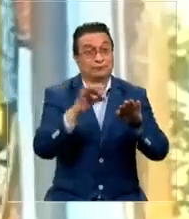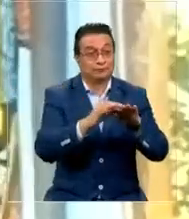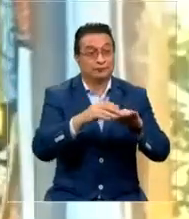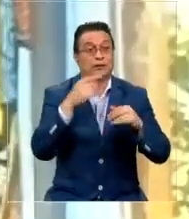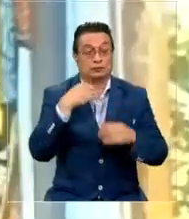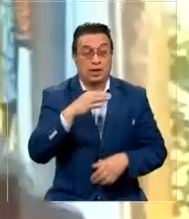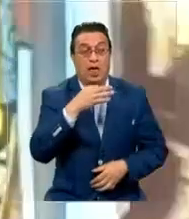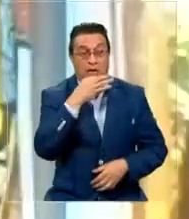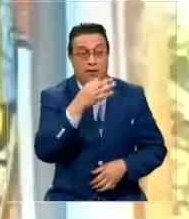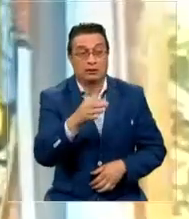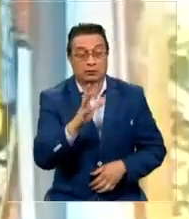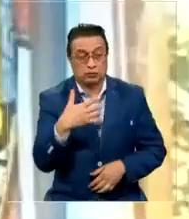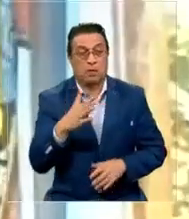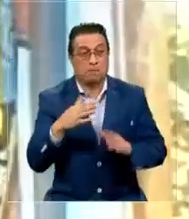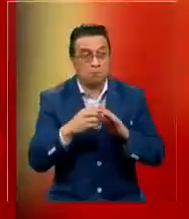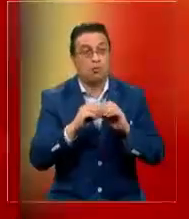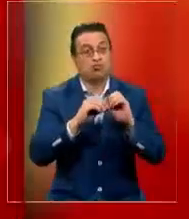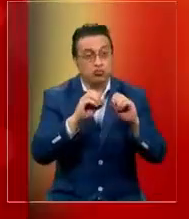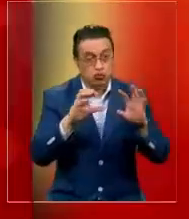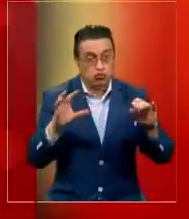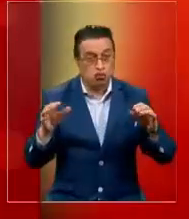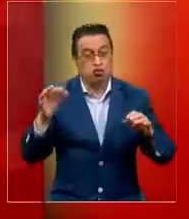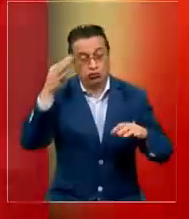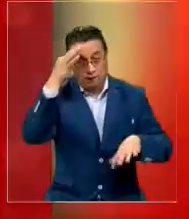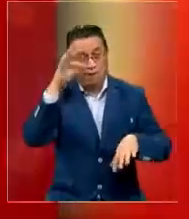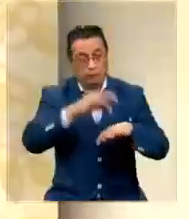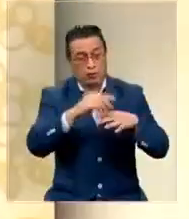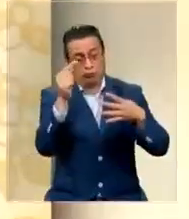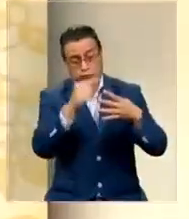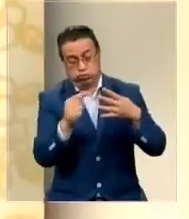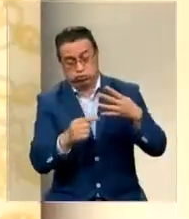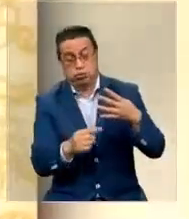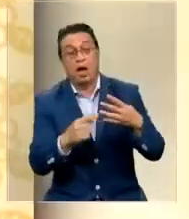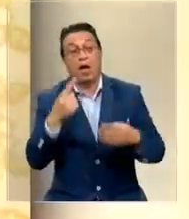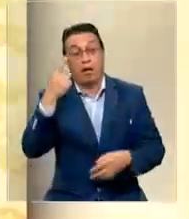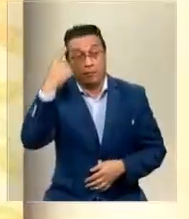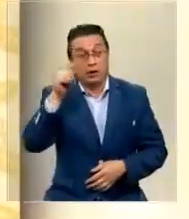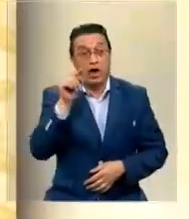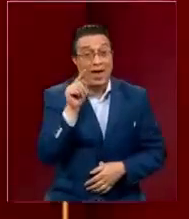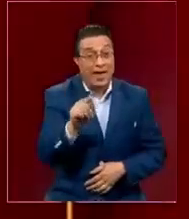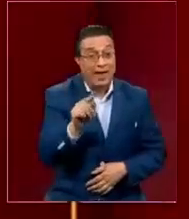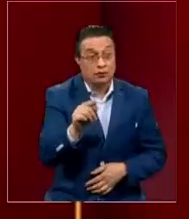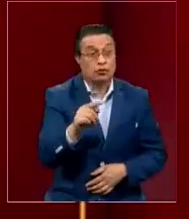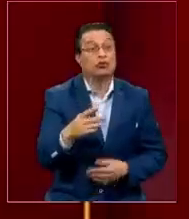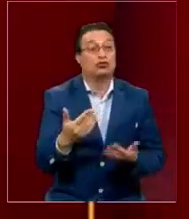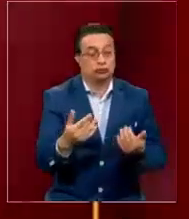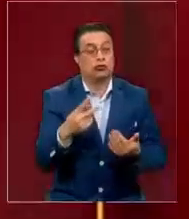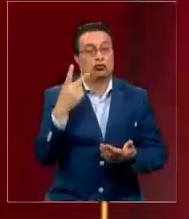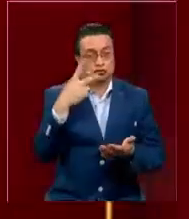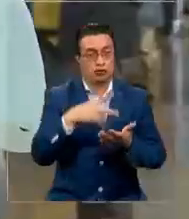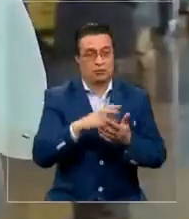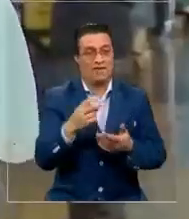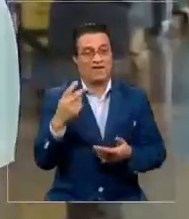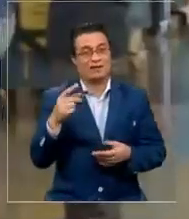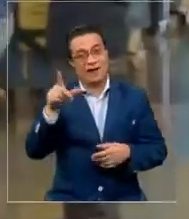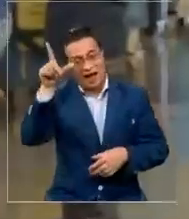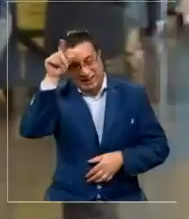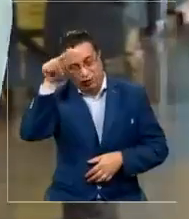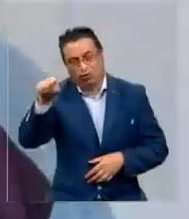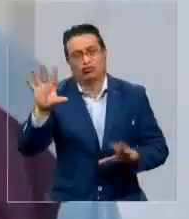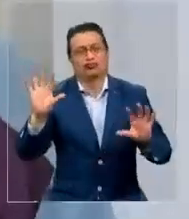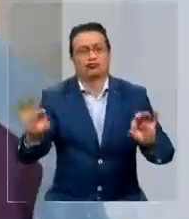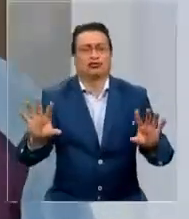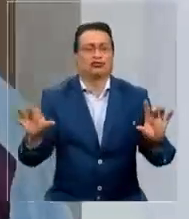ser, pensé que iban a ser incluso varias epidemias, pero eso era algo que se esperaba para el año del ratón. Sin